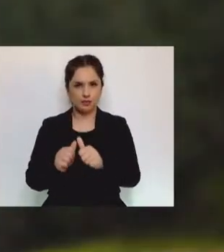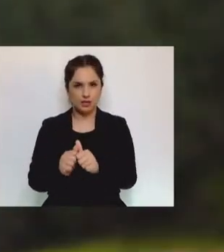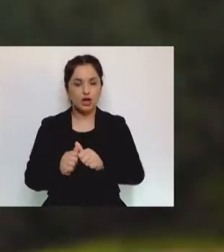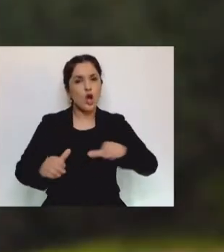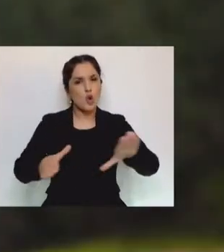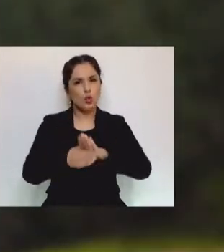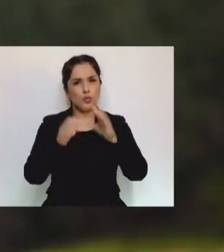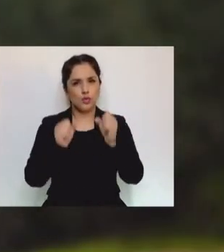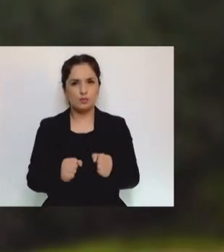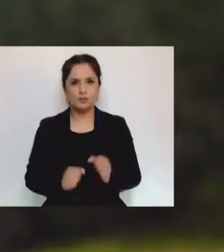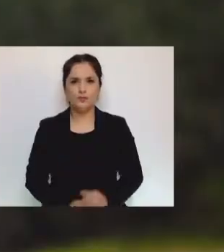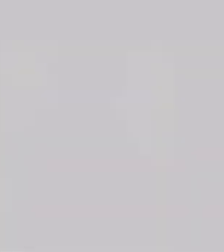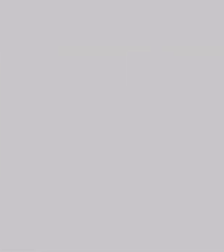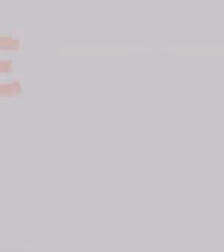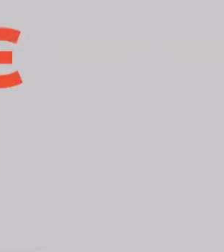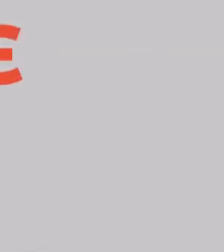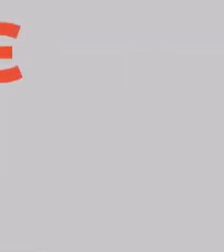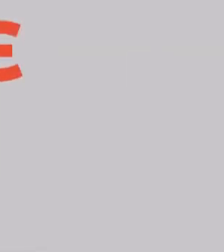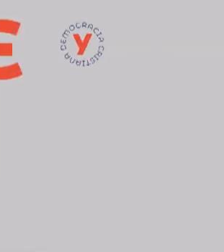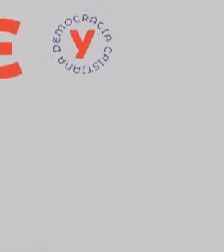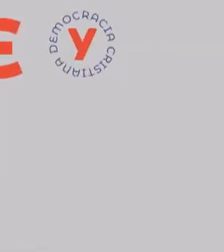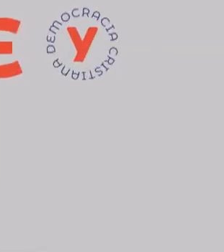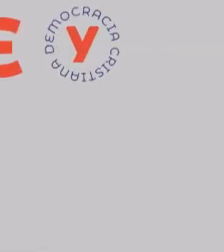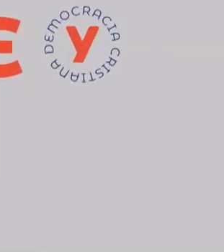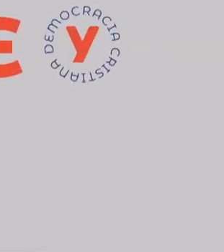juntos es posible